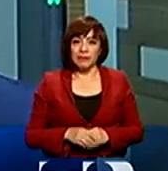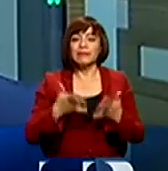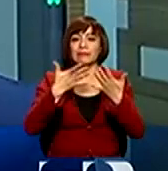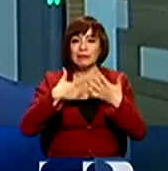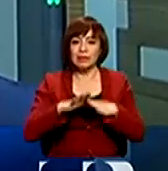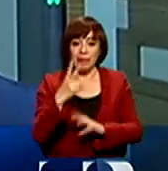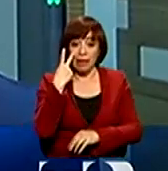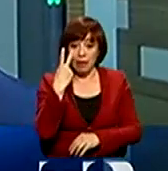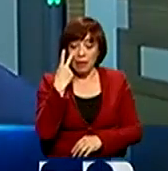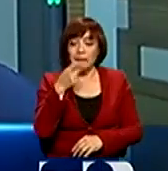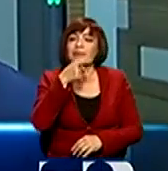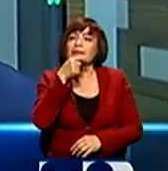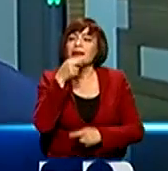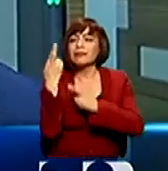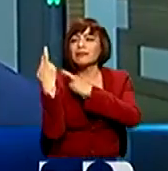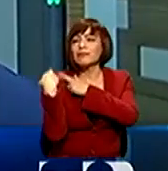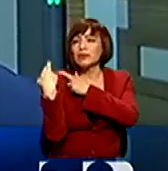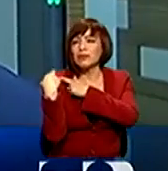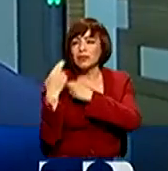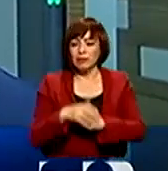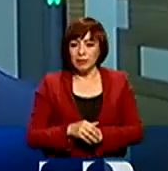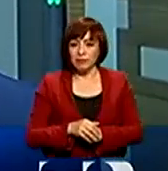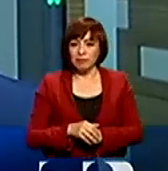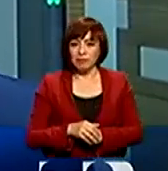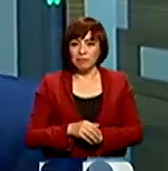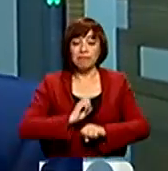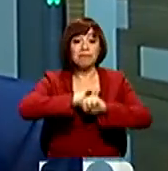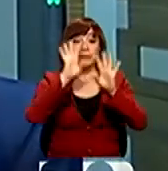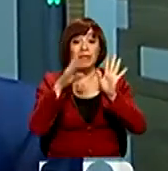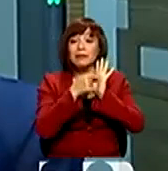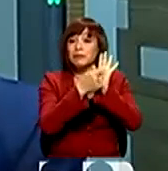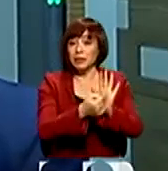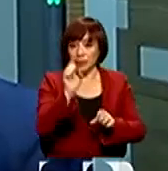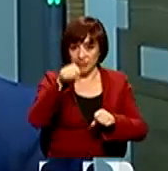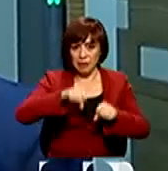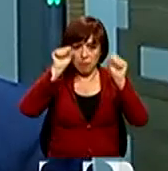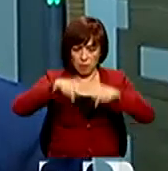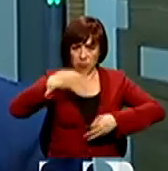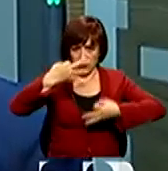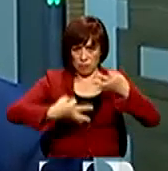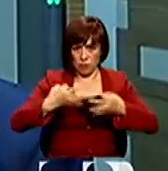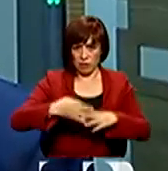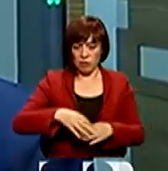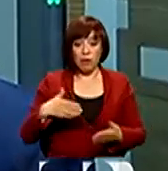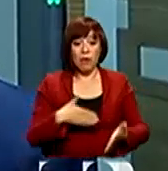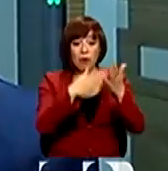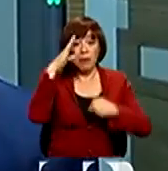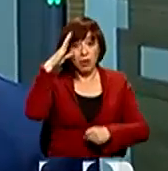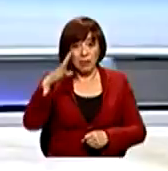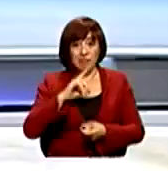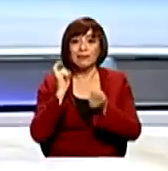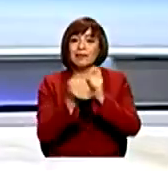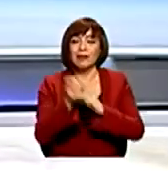indicios de responsabilidad penal. Aquí se ha podido evidenciar que para poder sentenciar a estos policías se manipularon videos.